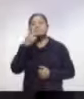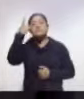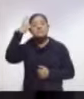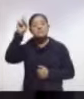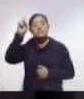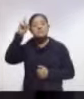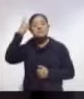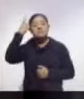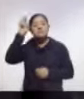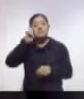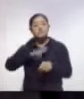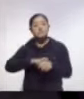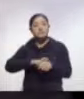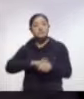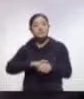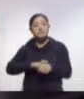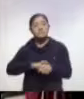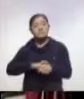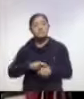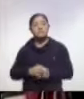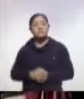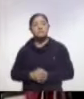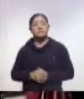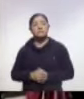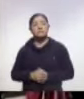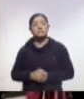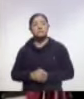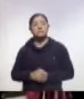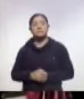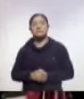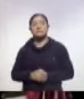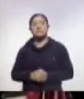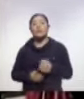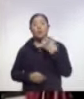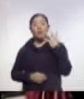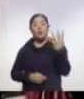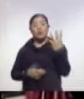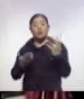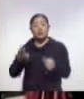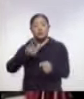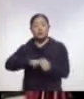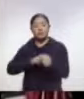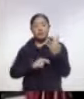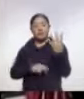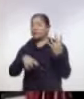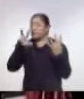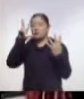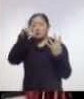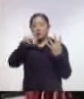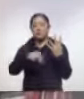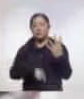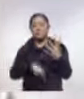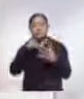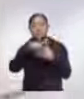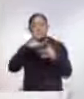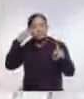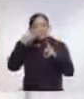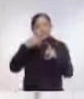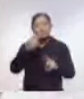¿De qué hospitales? De este hospital. ¿De los cuatro que se niegan a la gratuidad? No, básicamente el infantil.